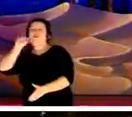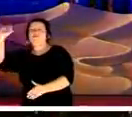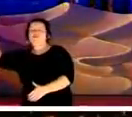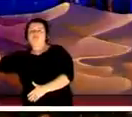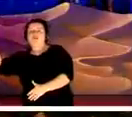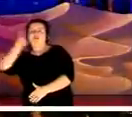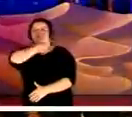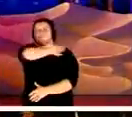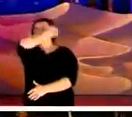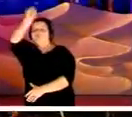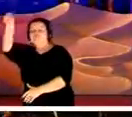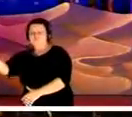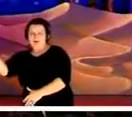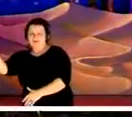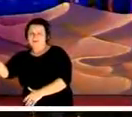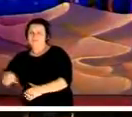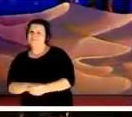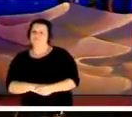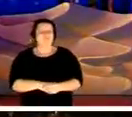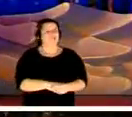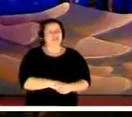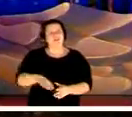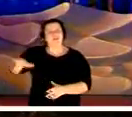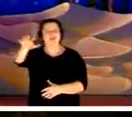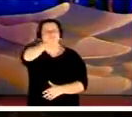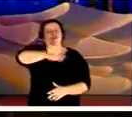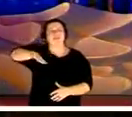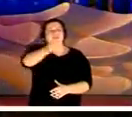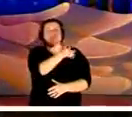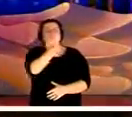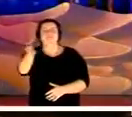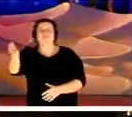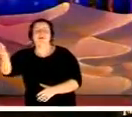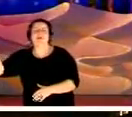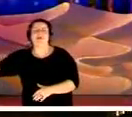sol. Todo un paraíso desolado porque lo quiere un ministro.